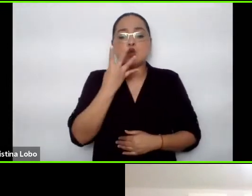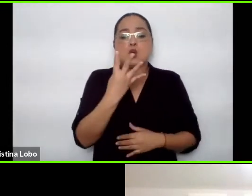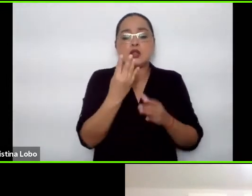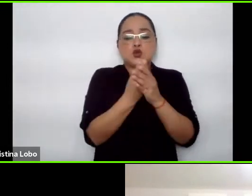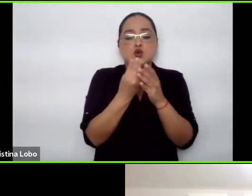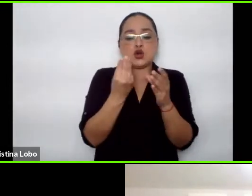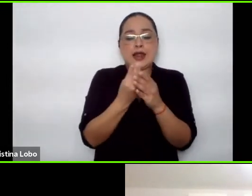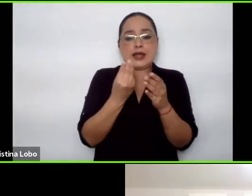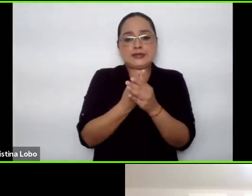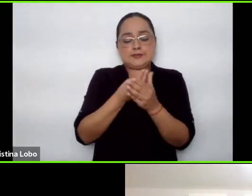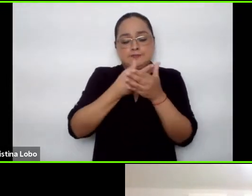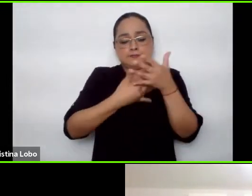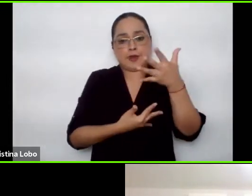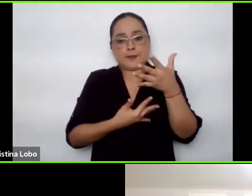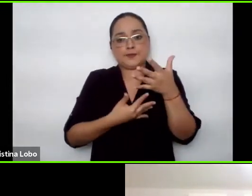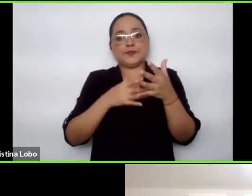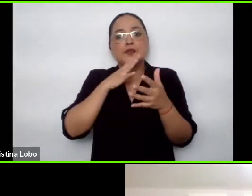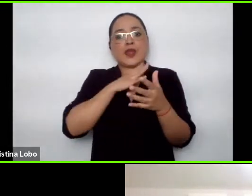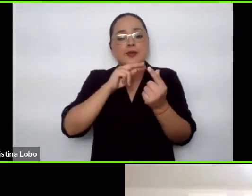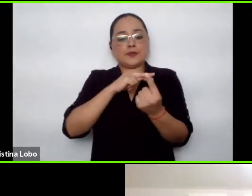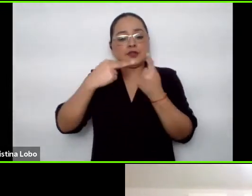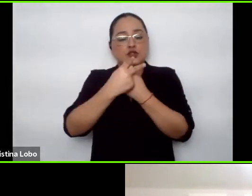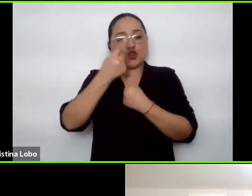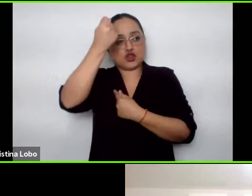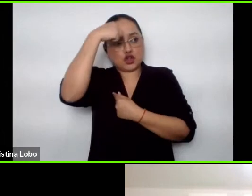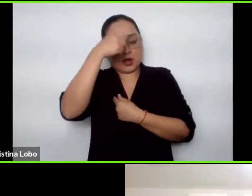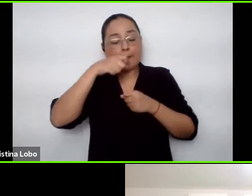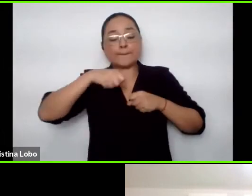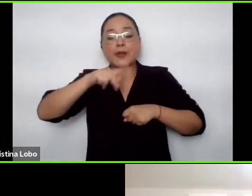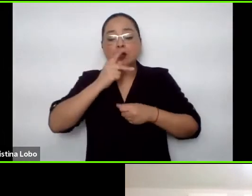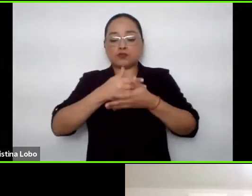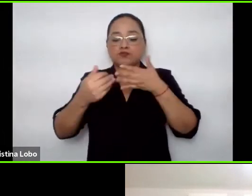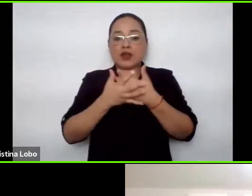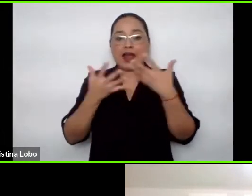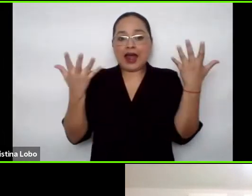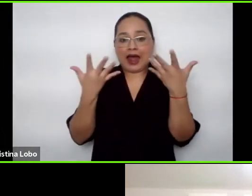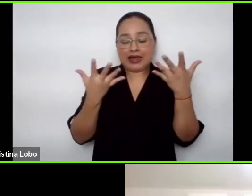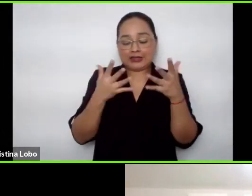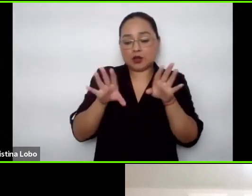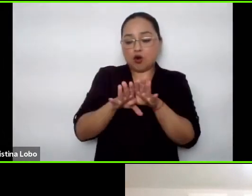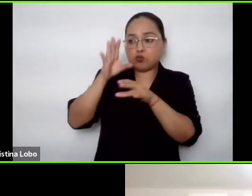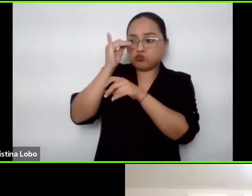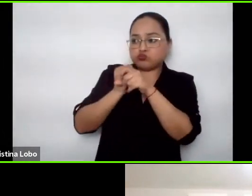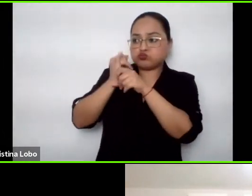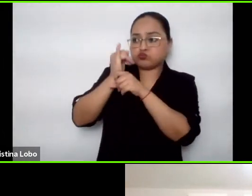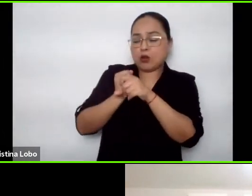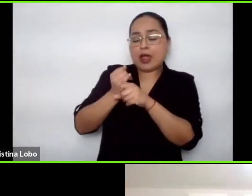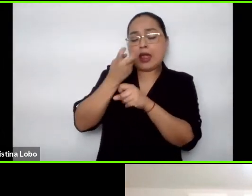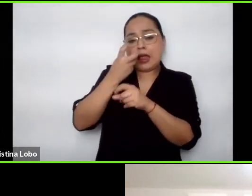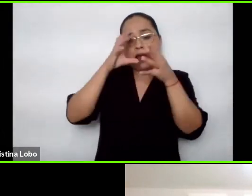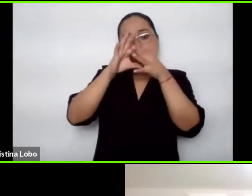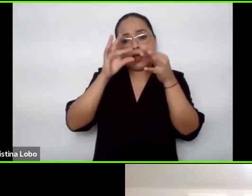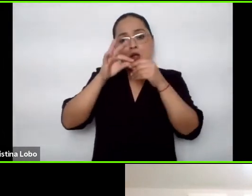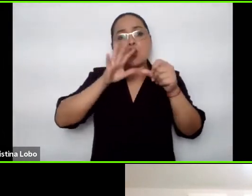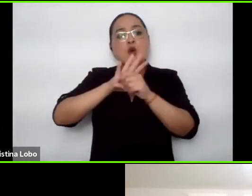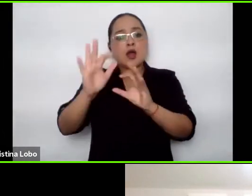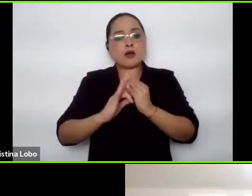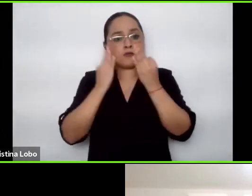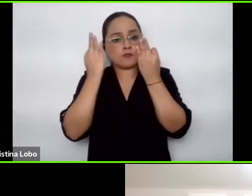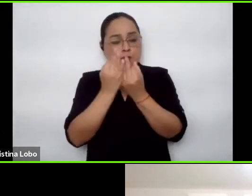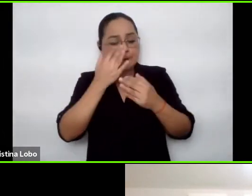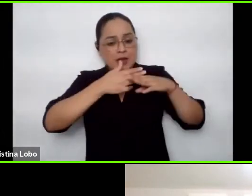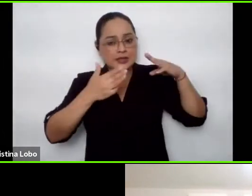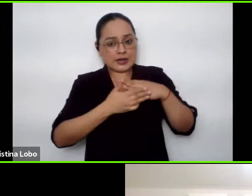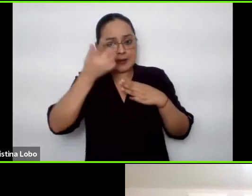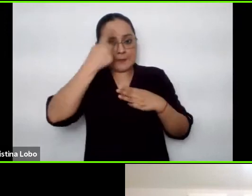que las integran, desde una perspectiva teórica, pero sobre todo práctica, se detallan los contenidos, mecanismos, herramientas de los sistemas